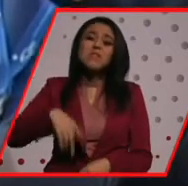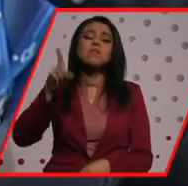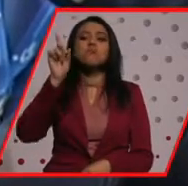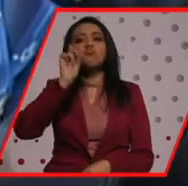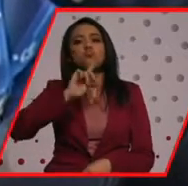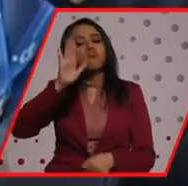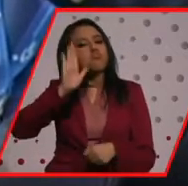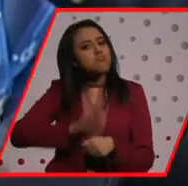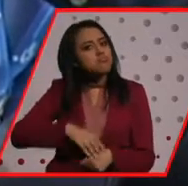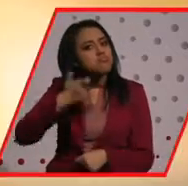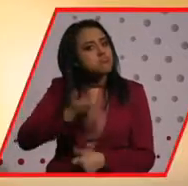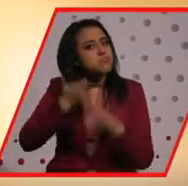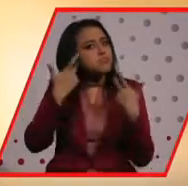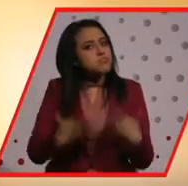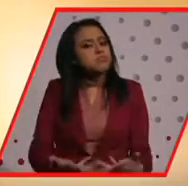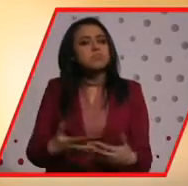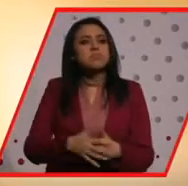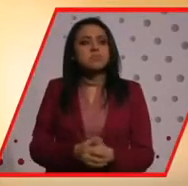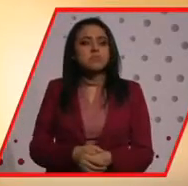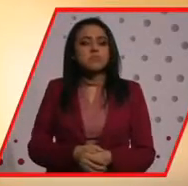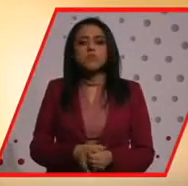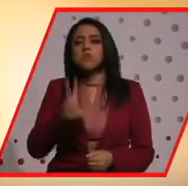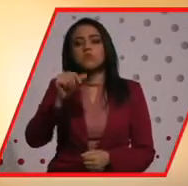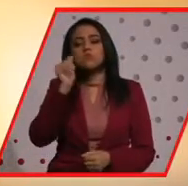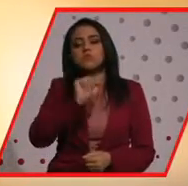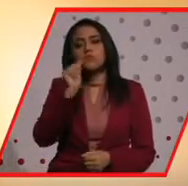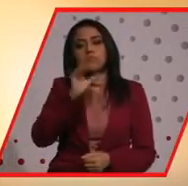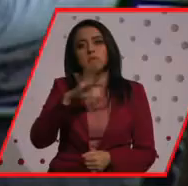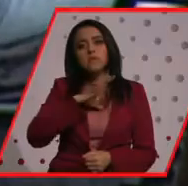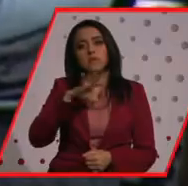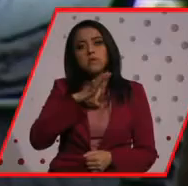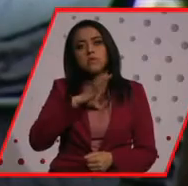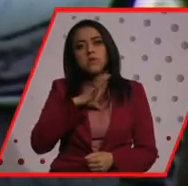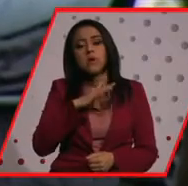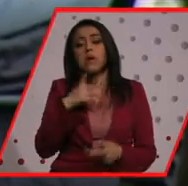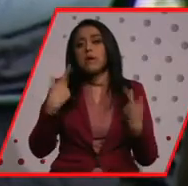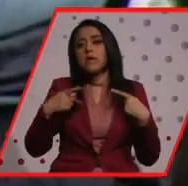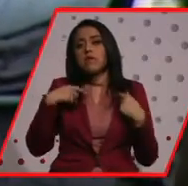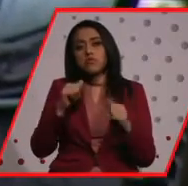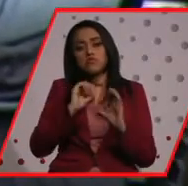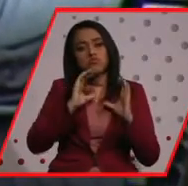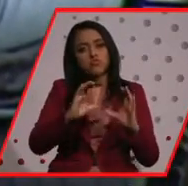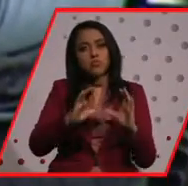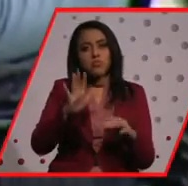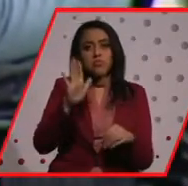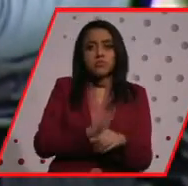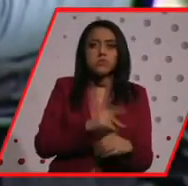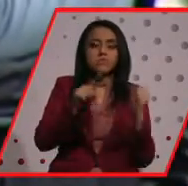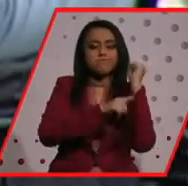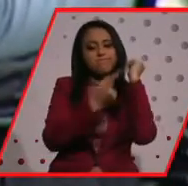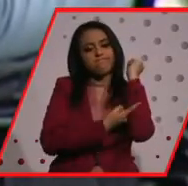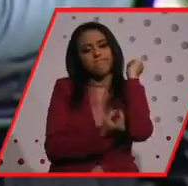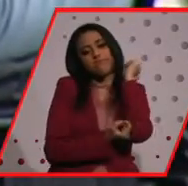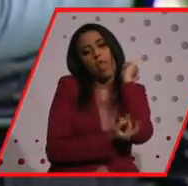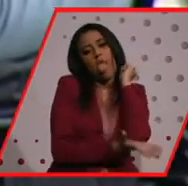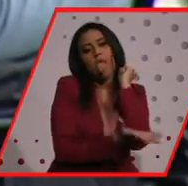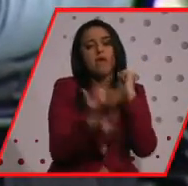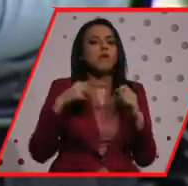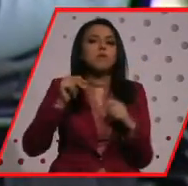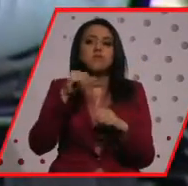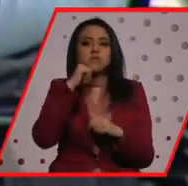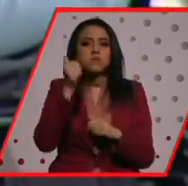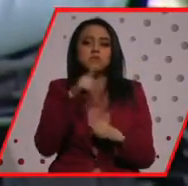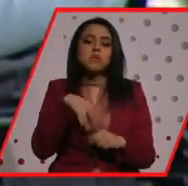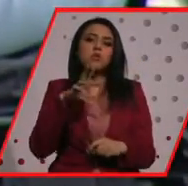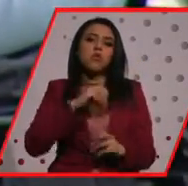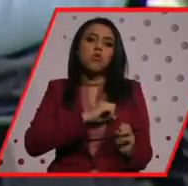gastos que un hijo representa. No siempre cuentan con el respaldo familiar y es ahí donde surgen los casos de abortos en clínicas clandestinas, abandono